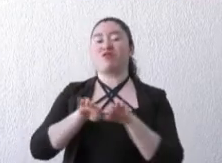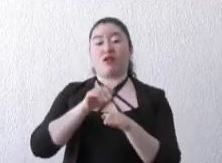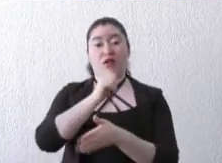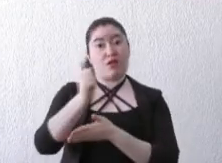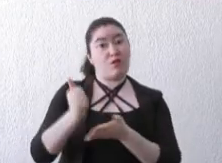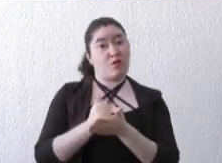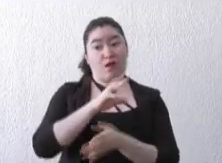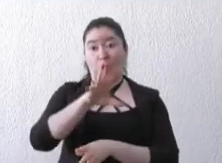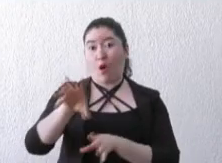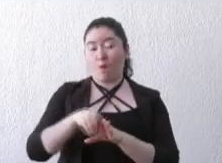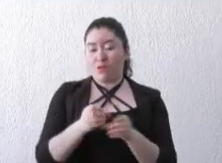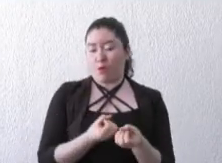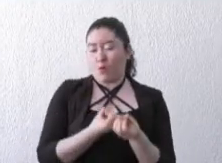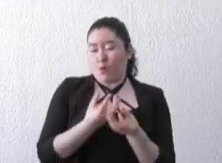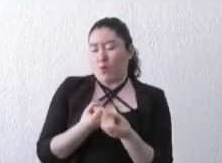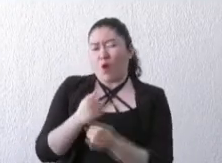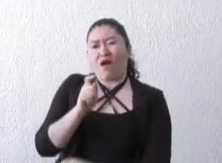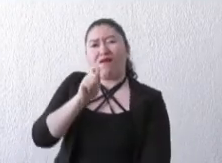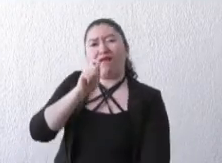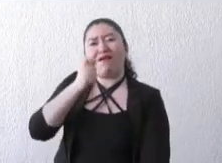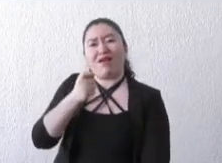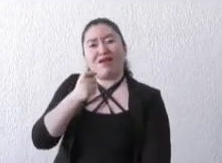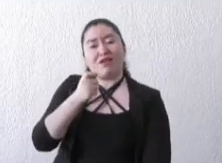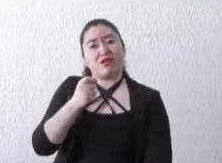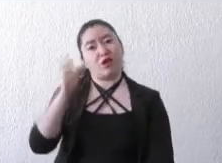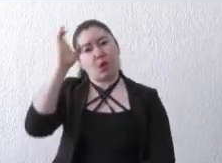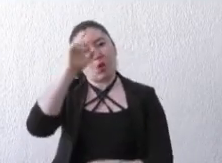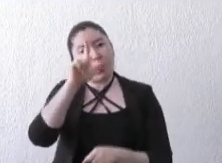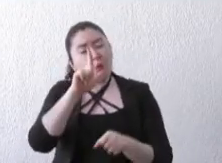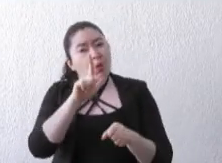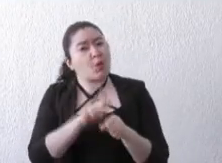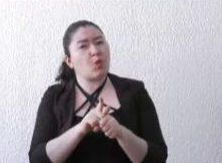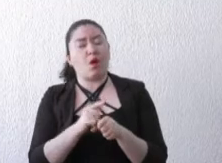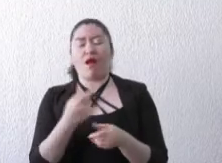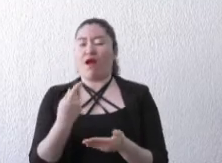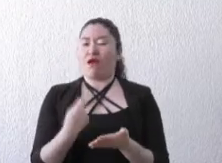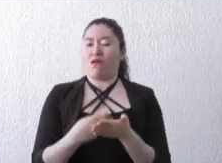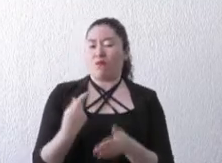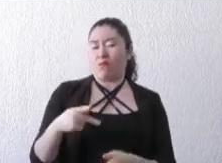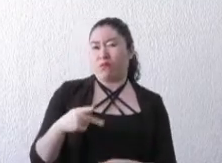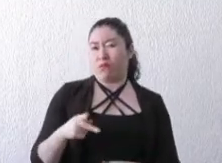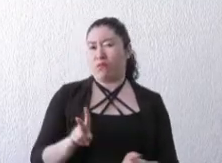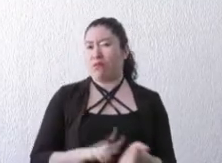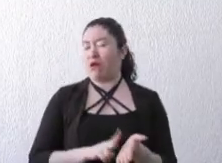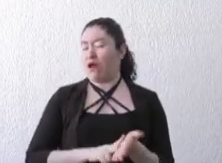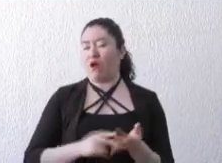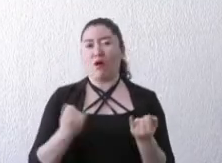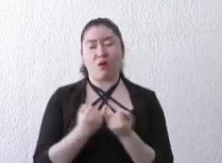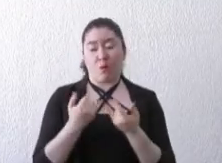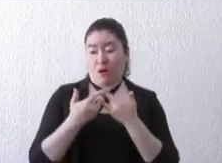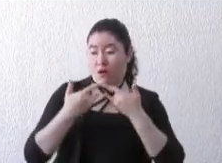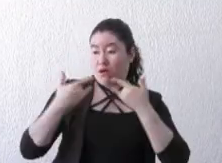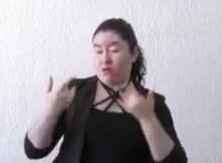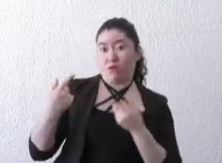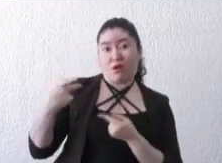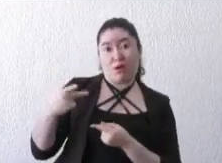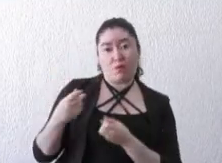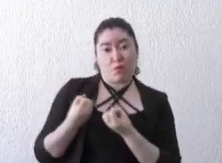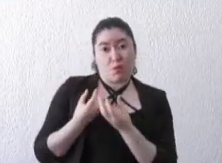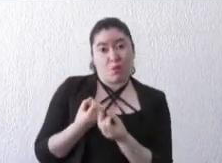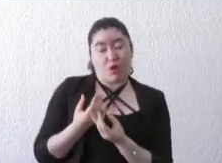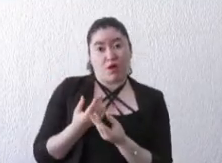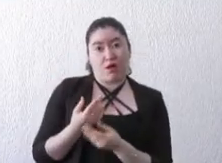cultural, histórico, patrimonial, fundamental. Y un poco de historia. En 1946 se